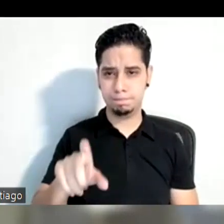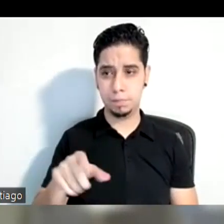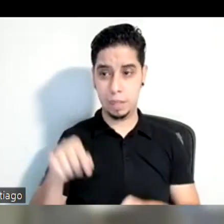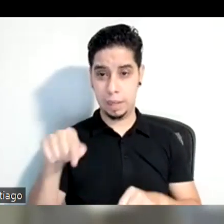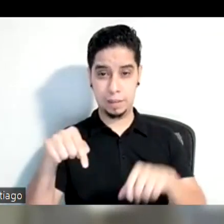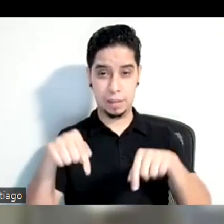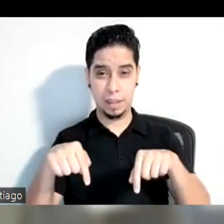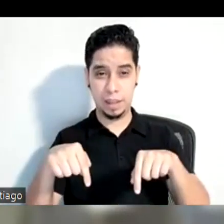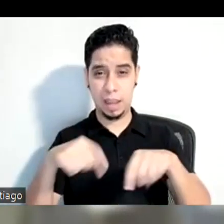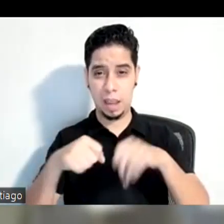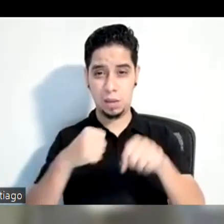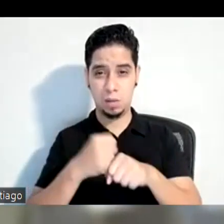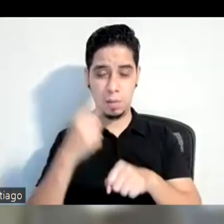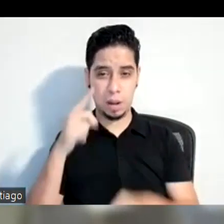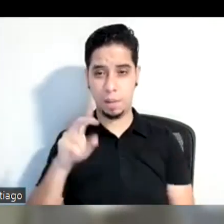año 2022